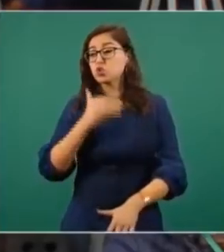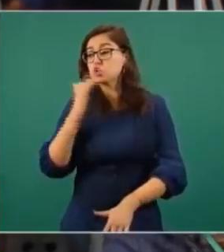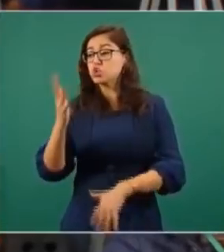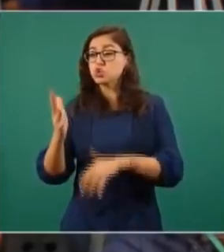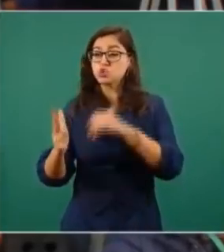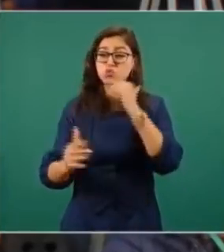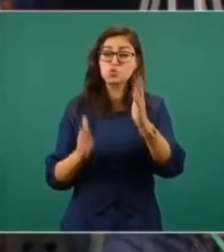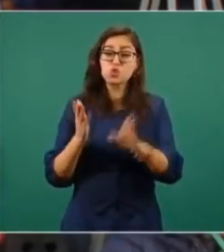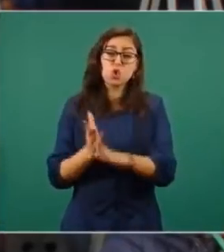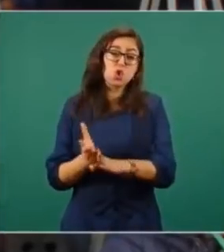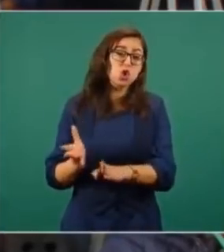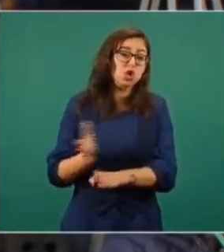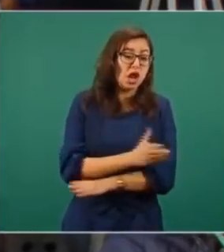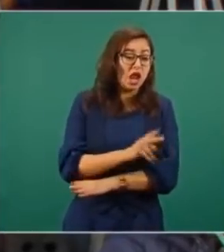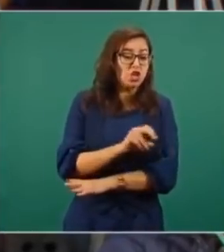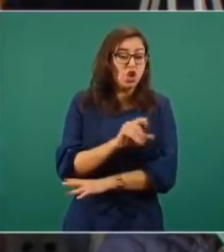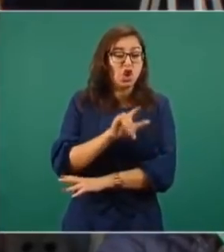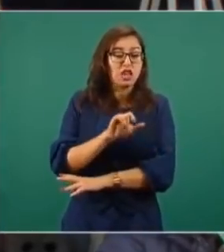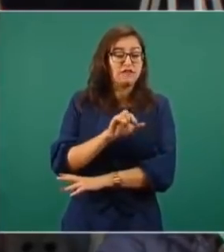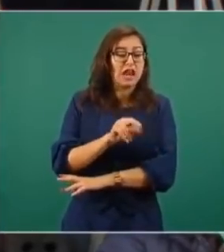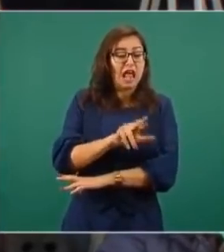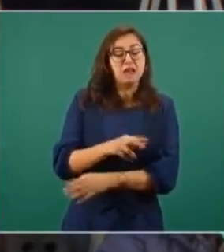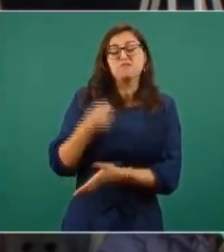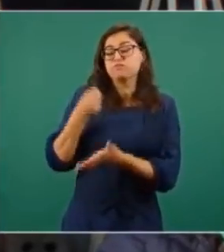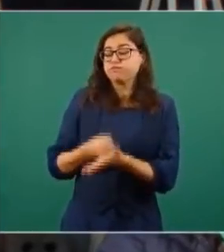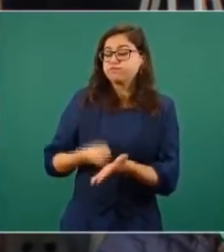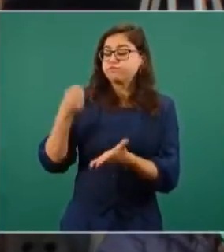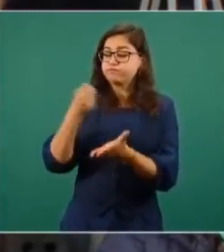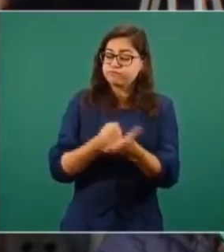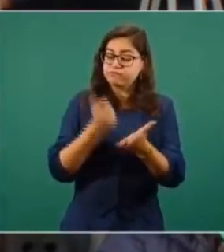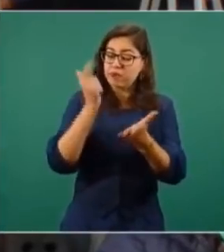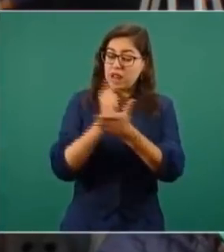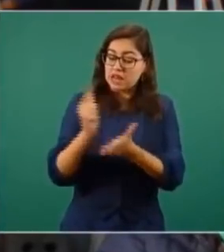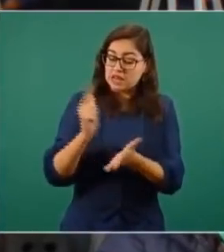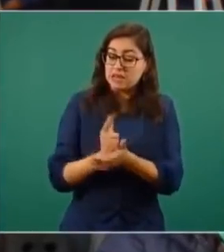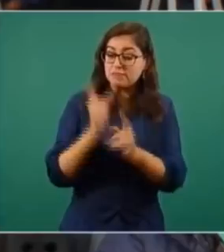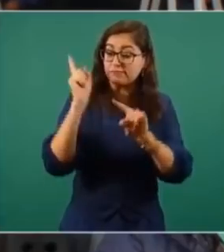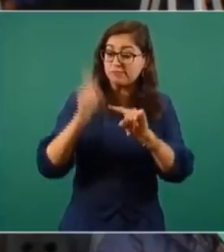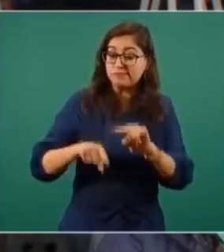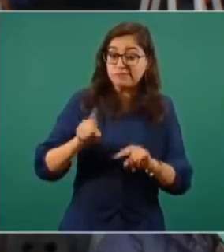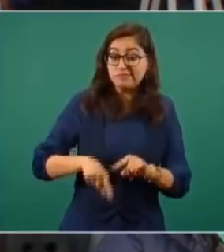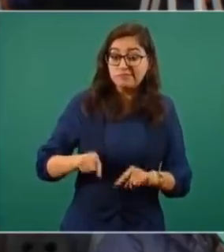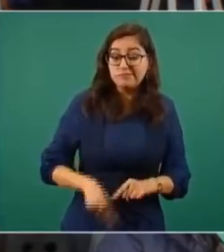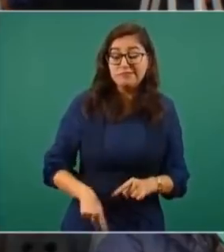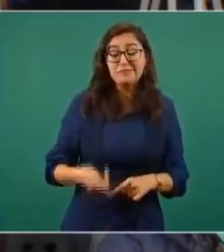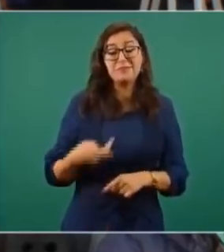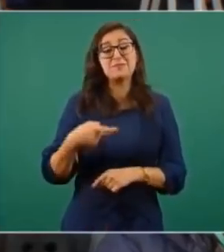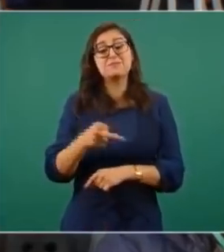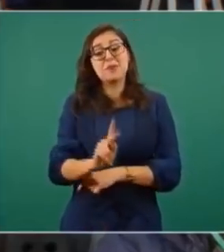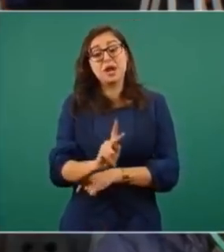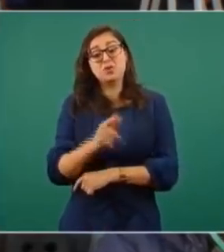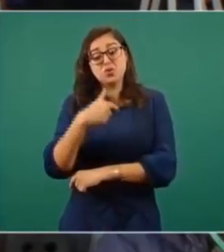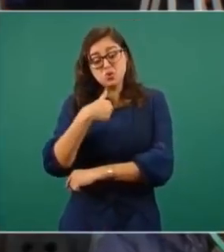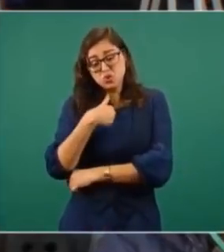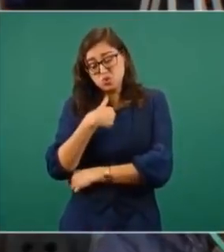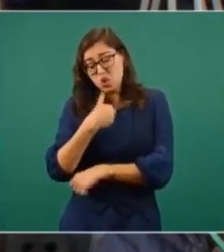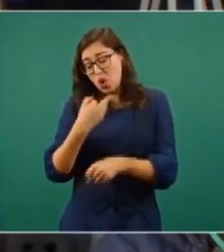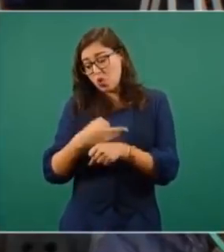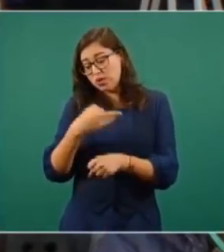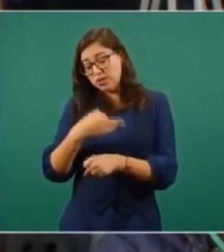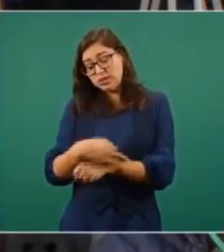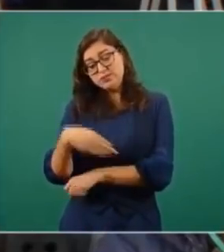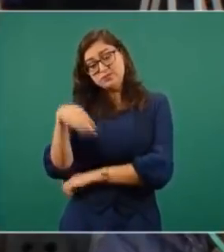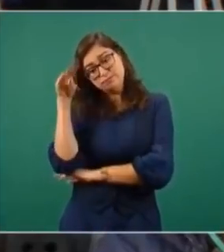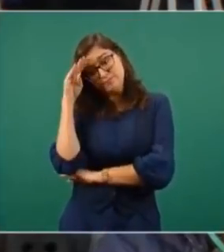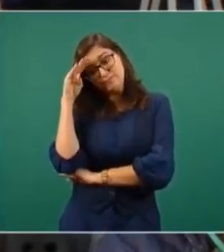los neoliberales, pues debo hacer notar, ahorita que lo estoy meditando,